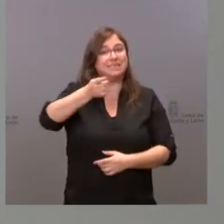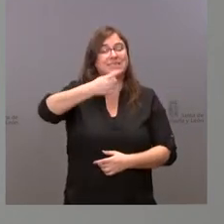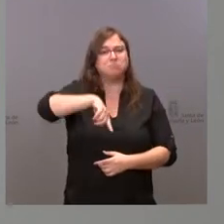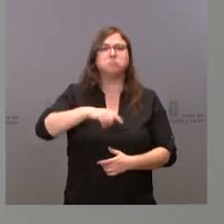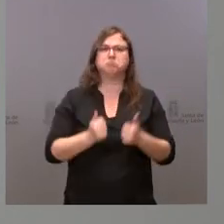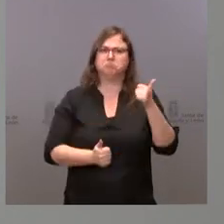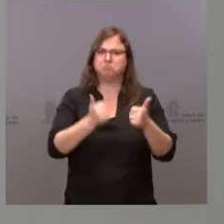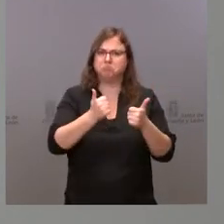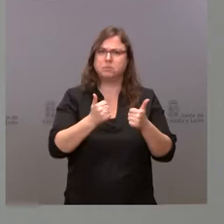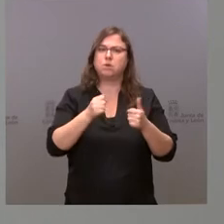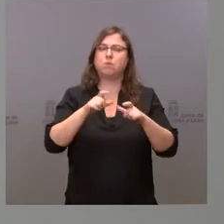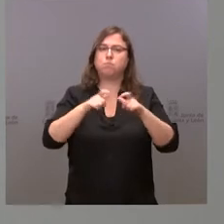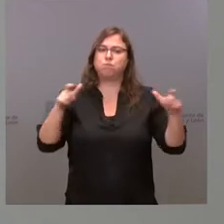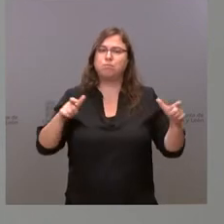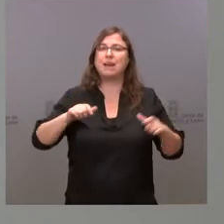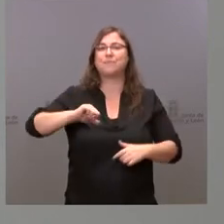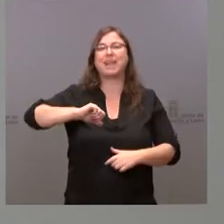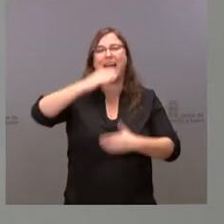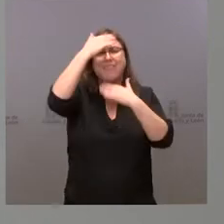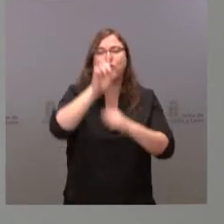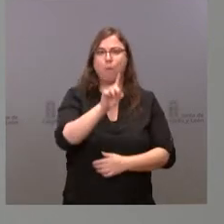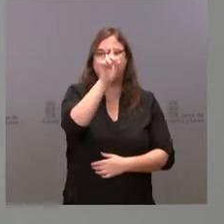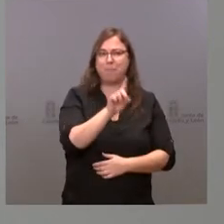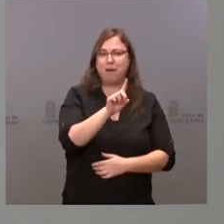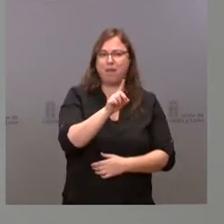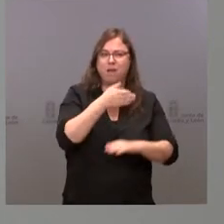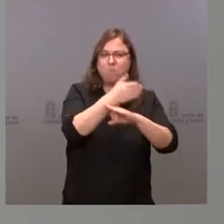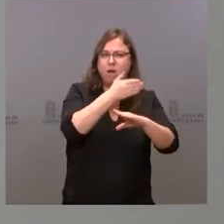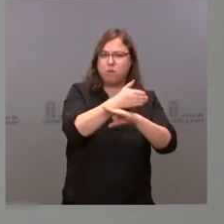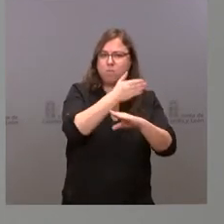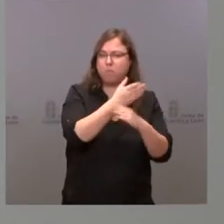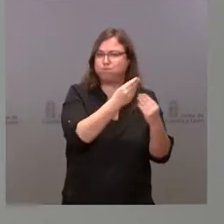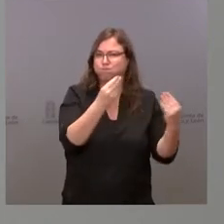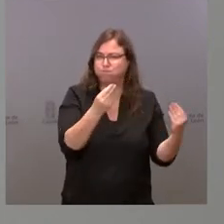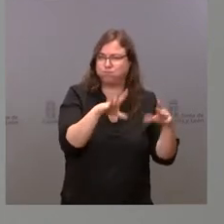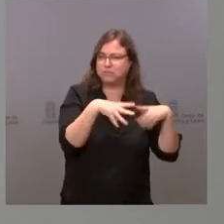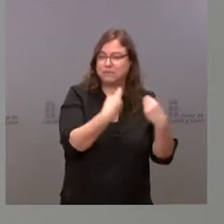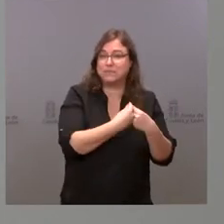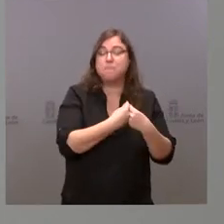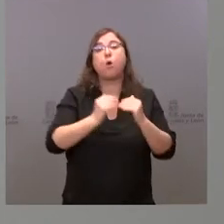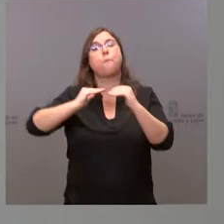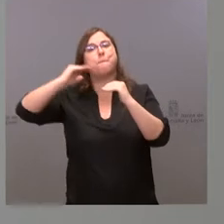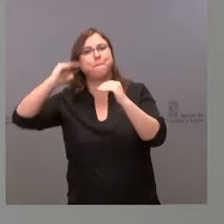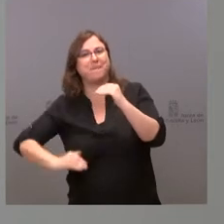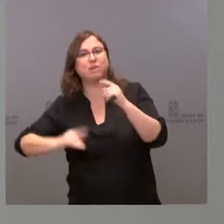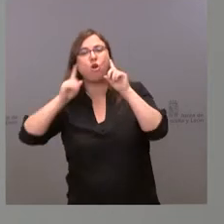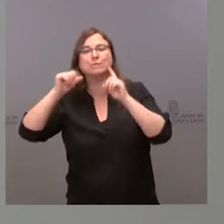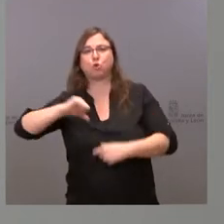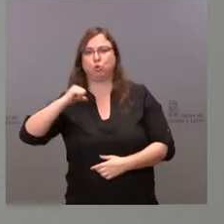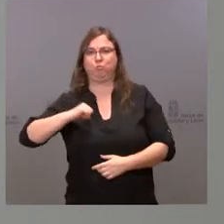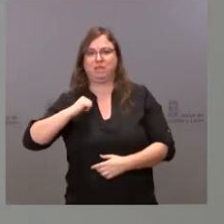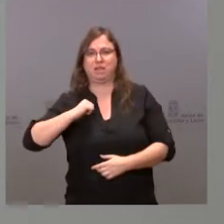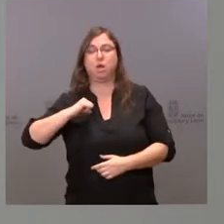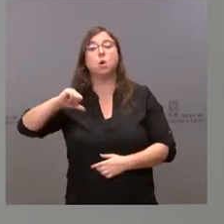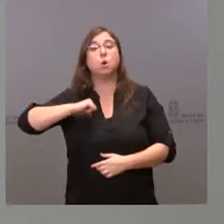una importante incidencia en atención primaria sobre el sistema sanitario no así mucho menor sobre el nivel hospitalario tanto en